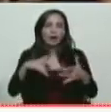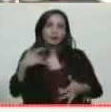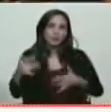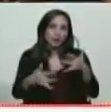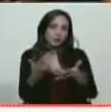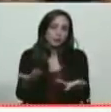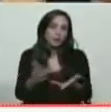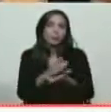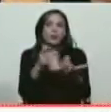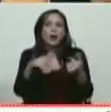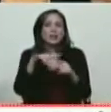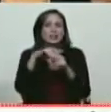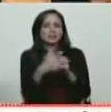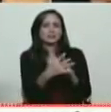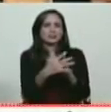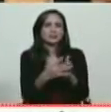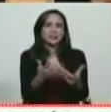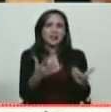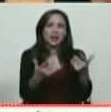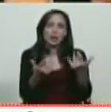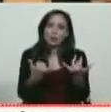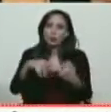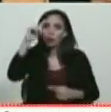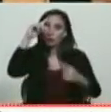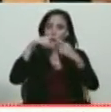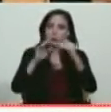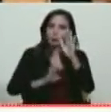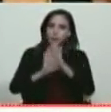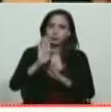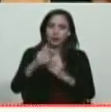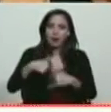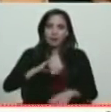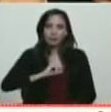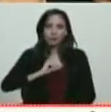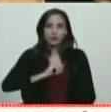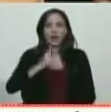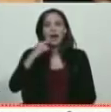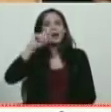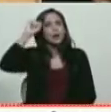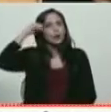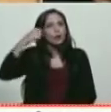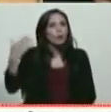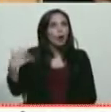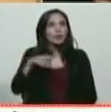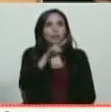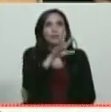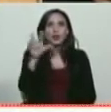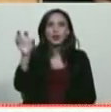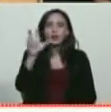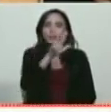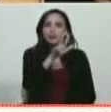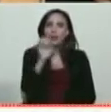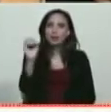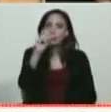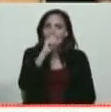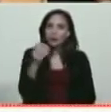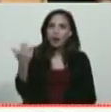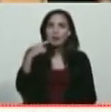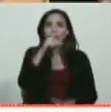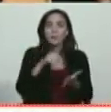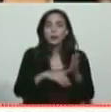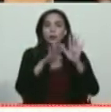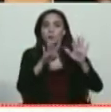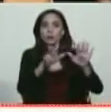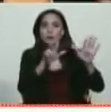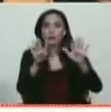a la que estamos sometidos, que es el fortalecimiento de nuestra identidad a 30 años de los sucesos del 27 de febrero de